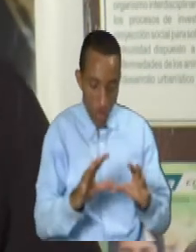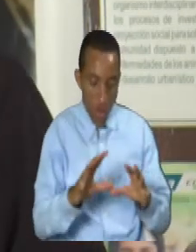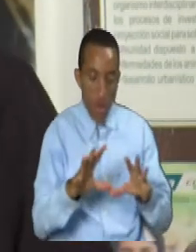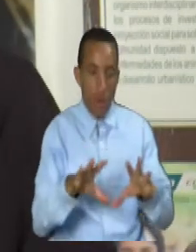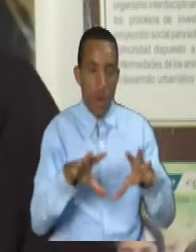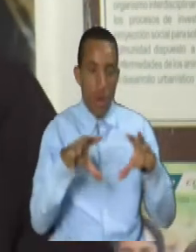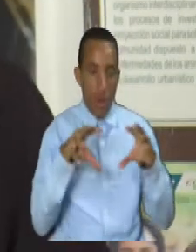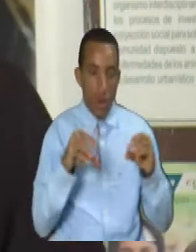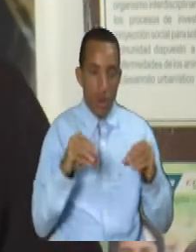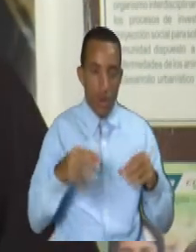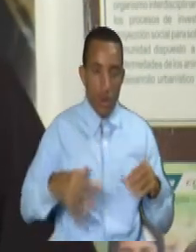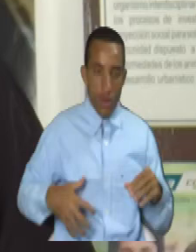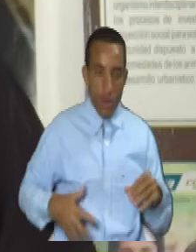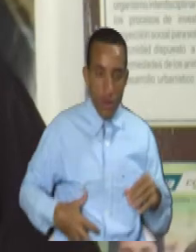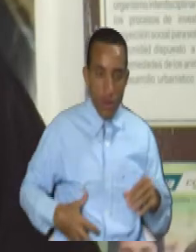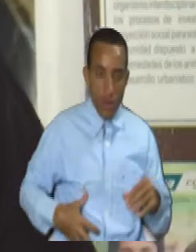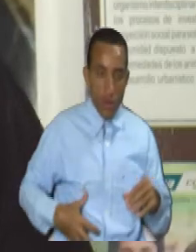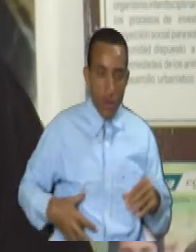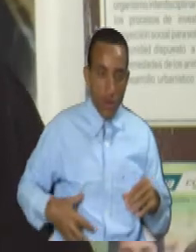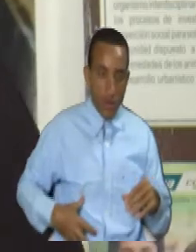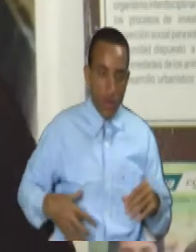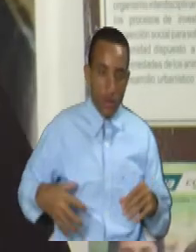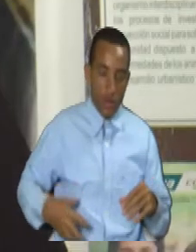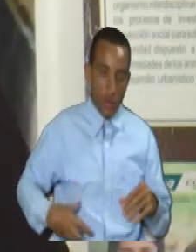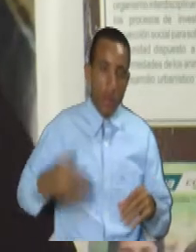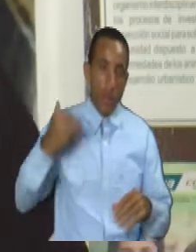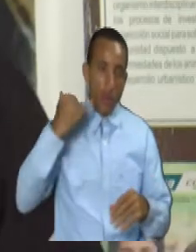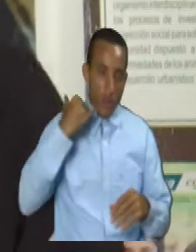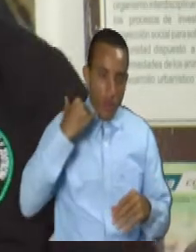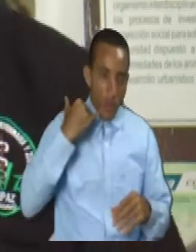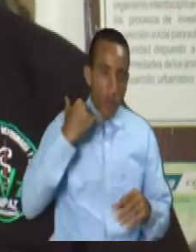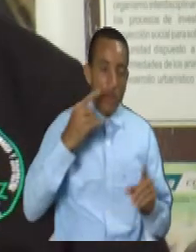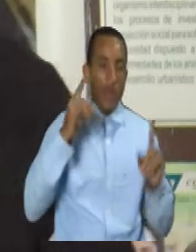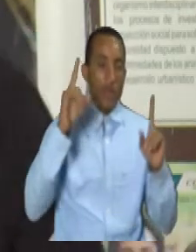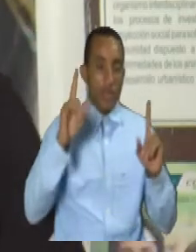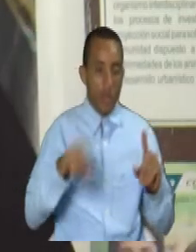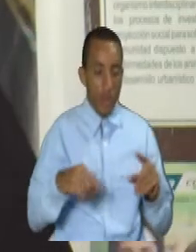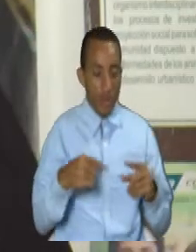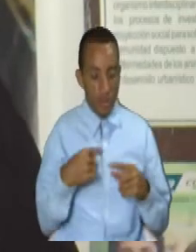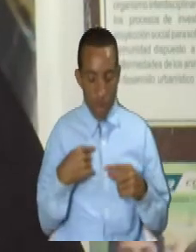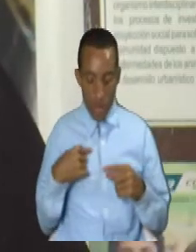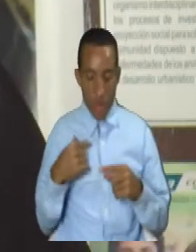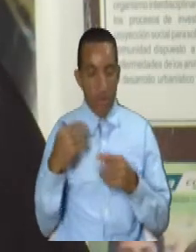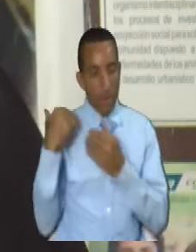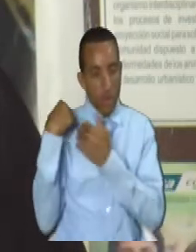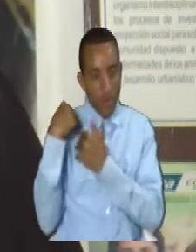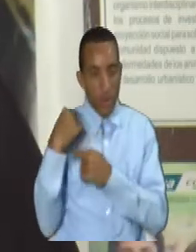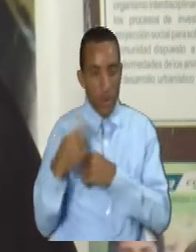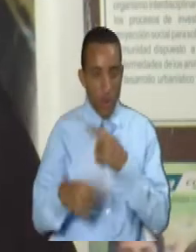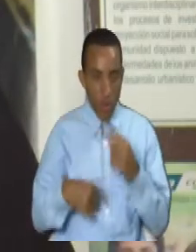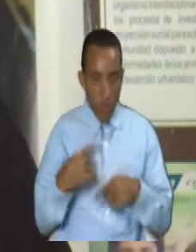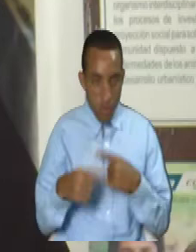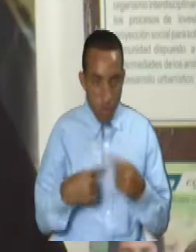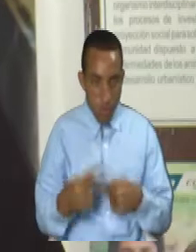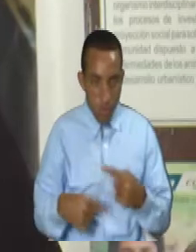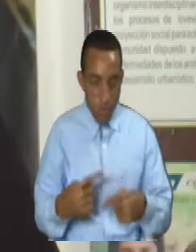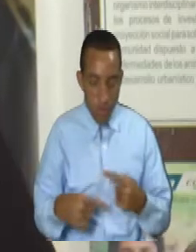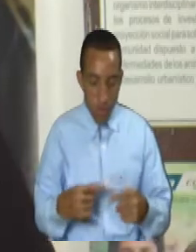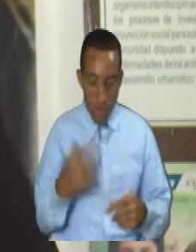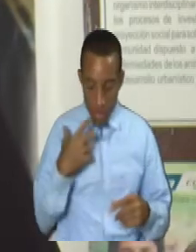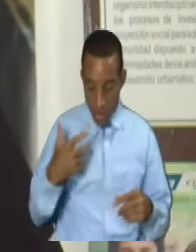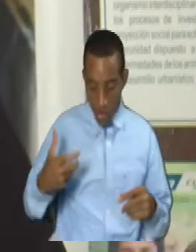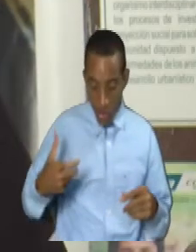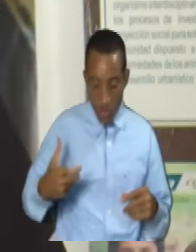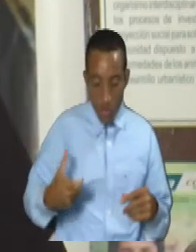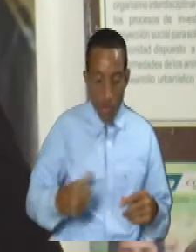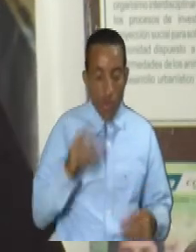como el hígado y el riñón, que son los que se encargan de hacer el metabolismo de todo lo que es la parte de la anestesia y los fármacos